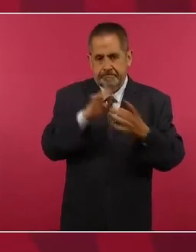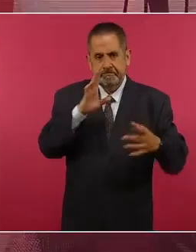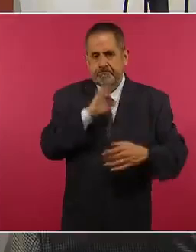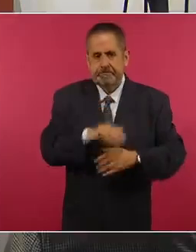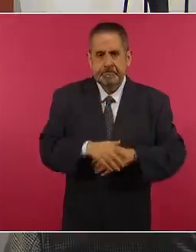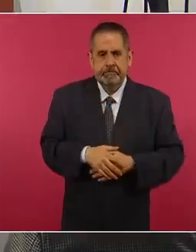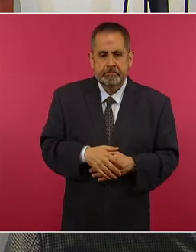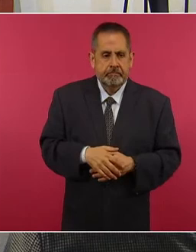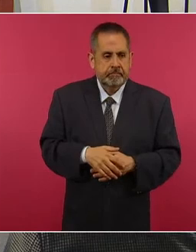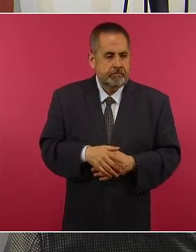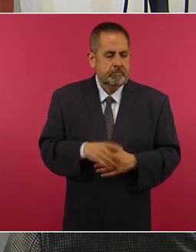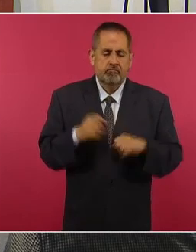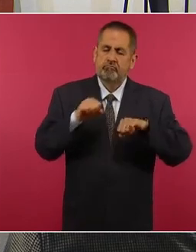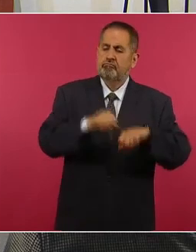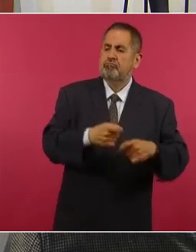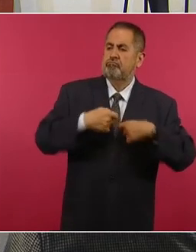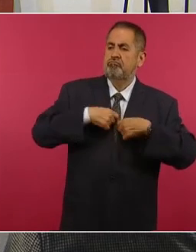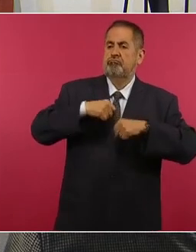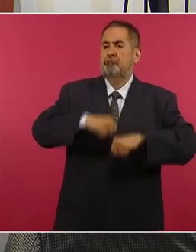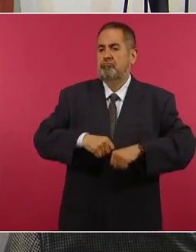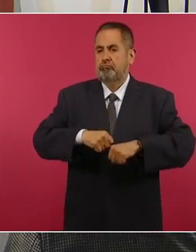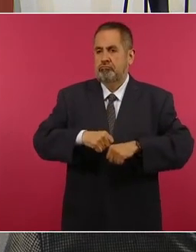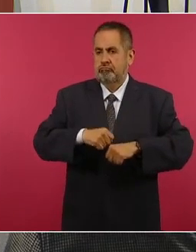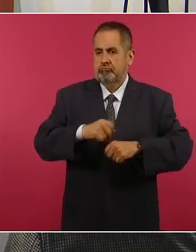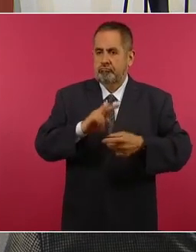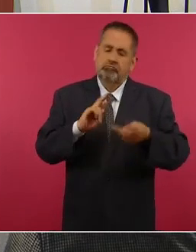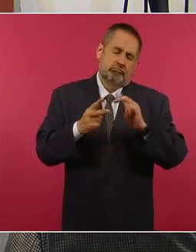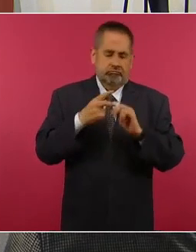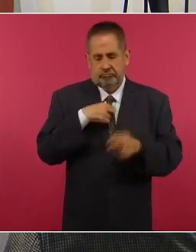porque el poder atonta a los inteligentes y a los tontos